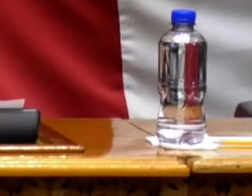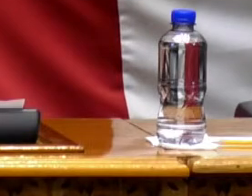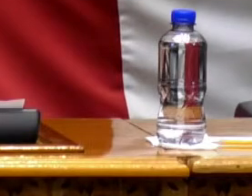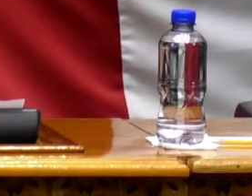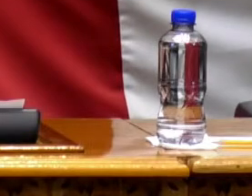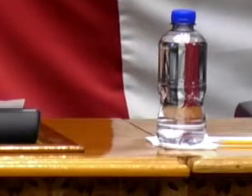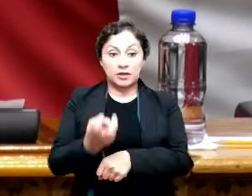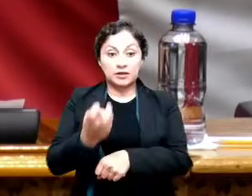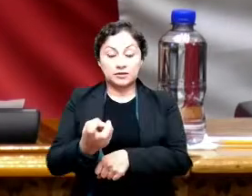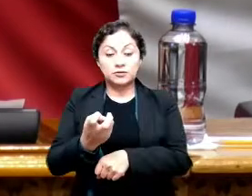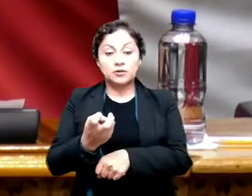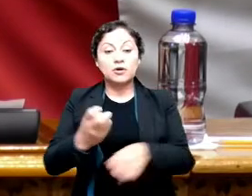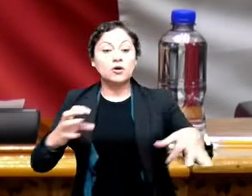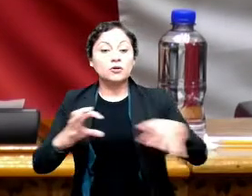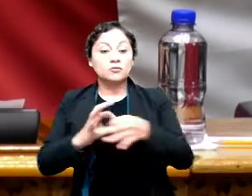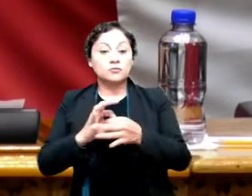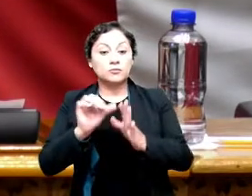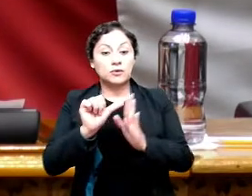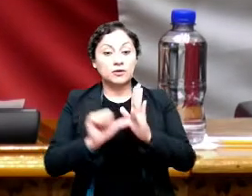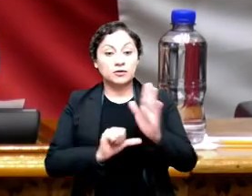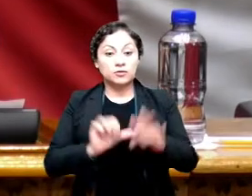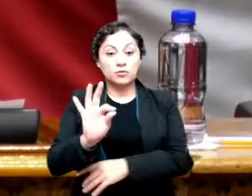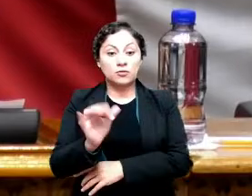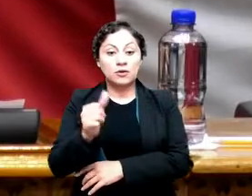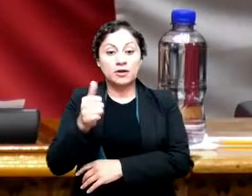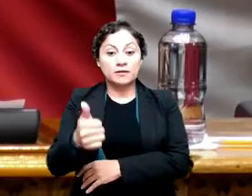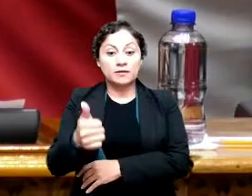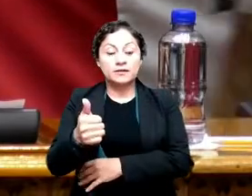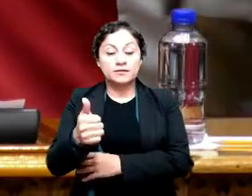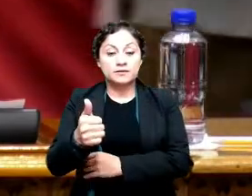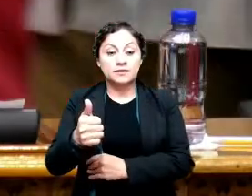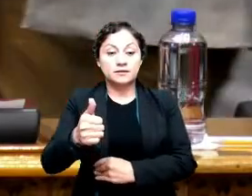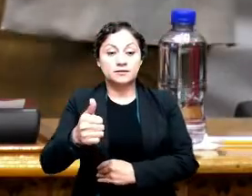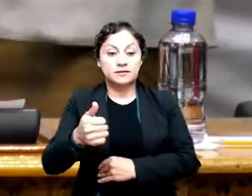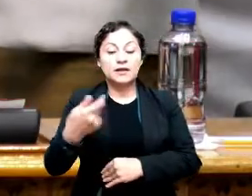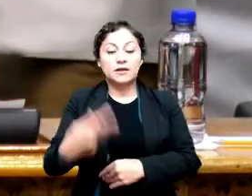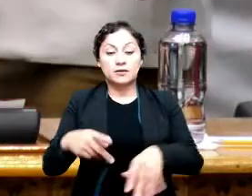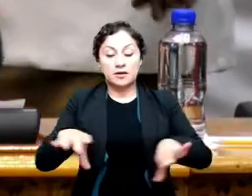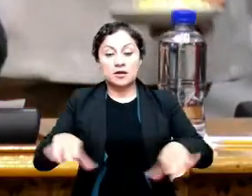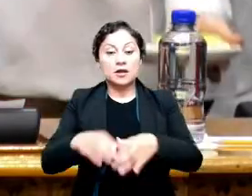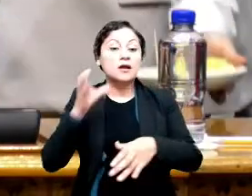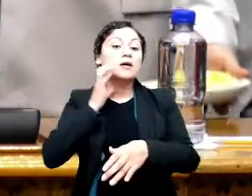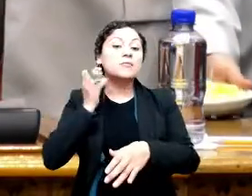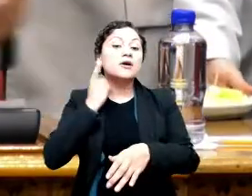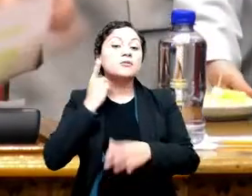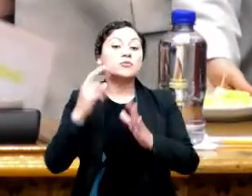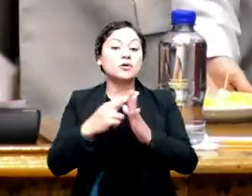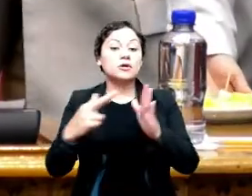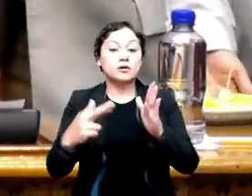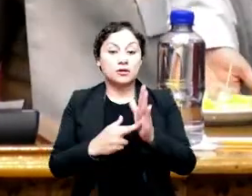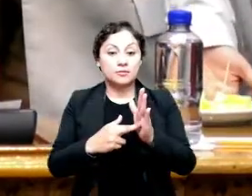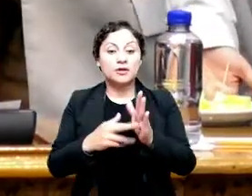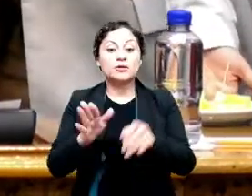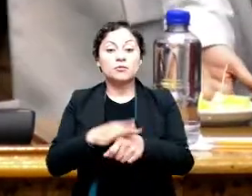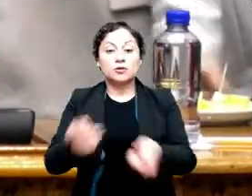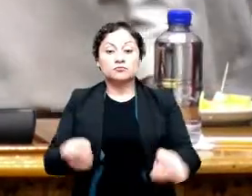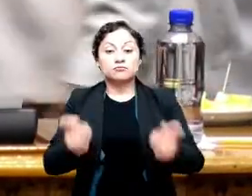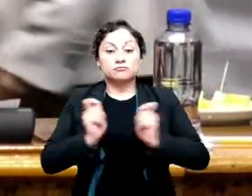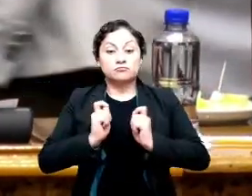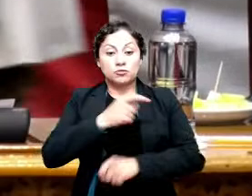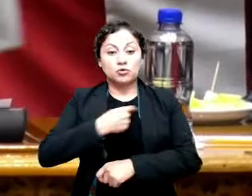términos de lo establecido en el artículo 46 del reglamento de este Poder Legislativo, corresponde a esta soberanía